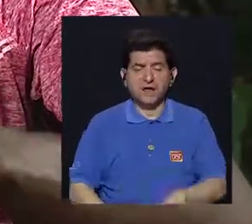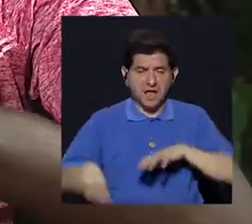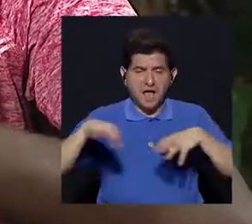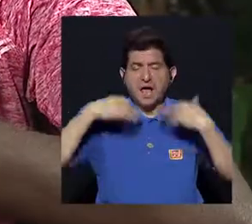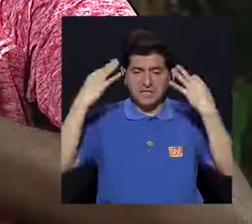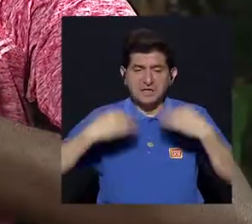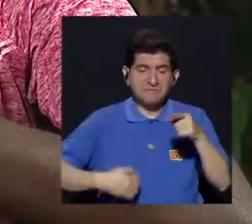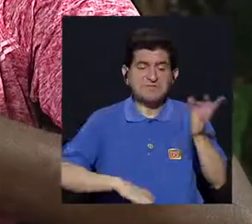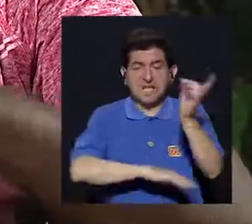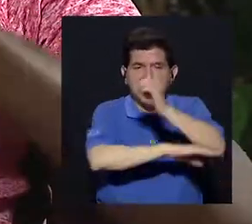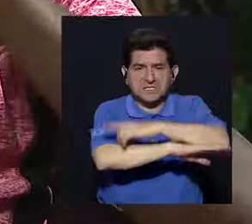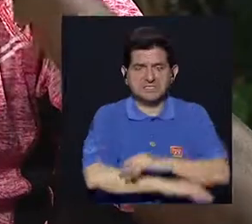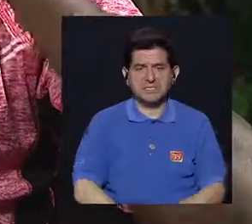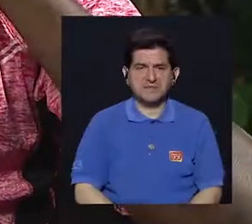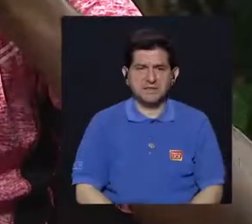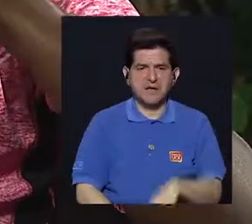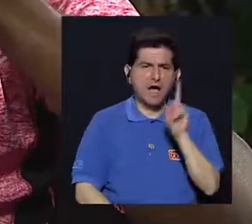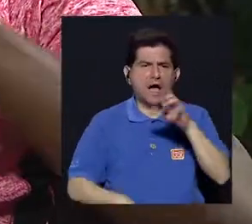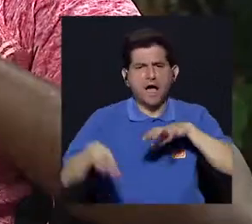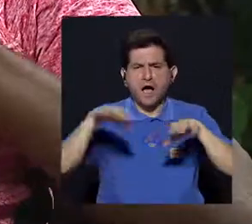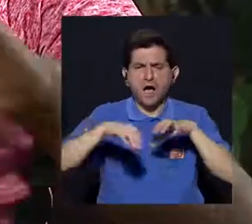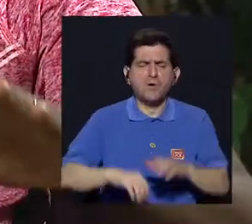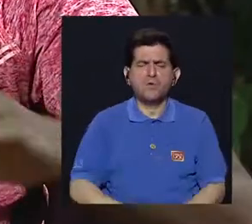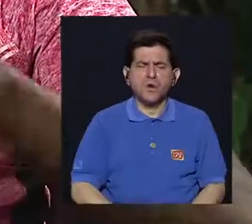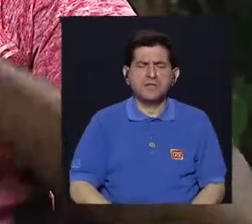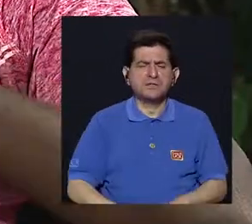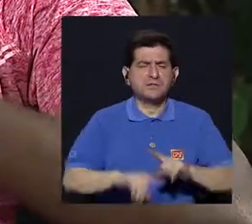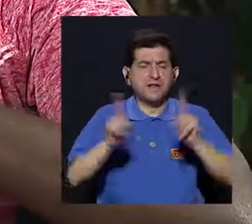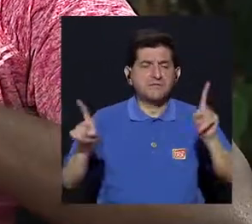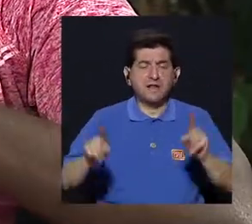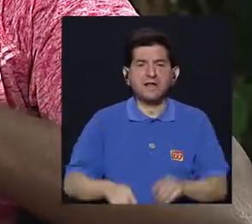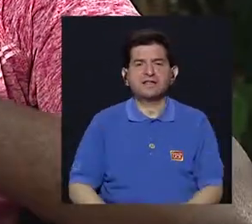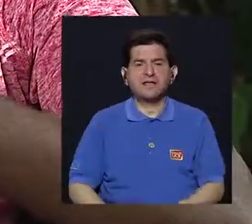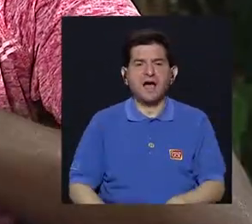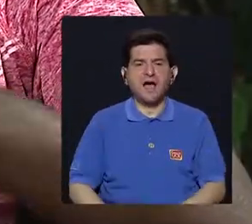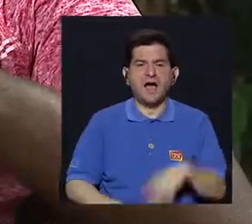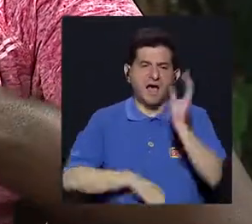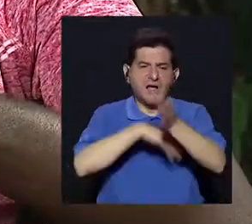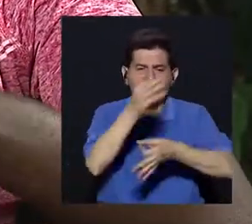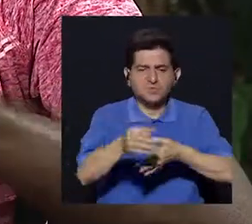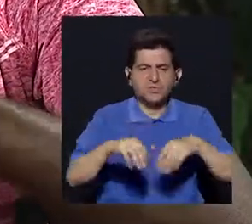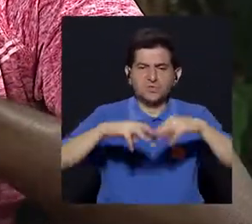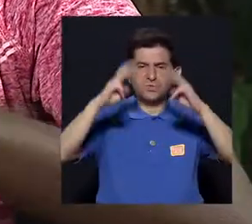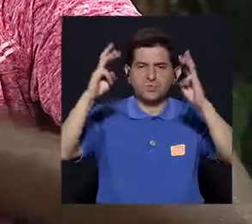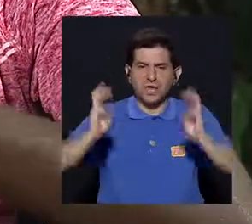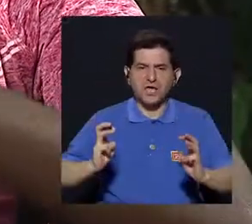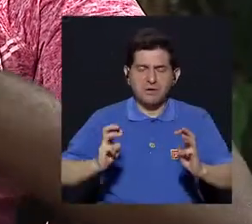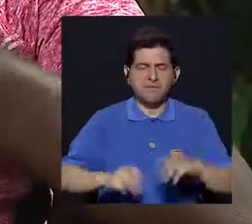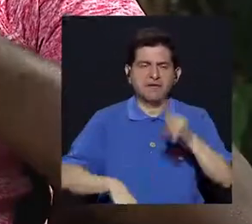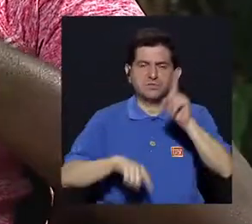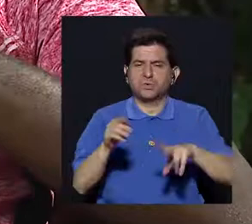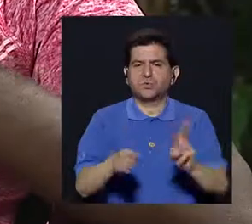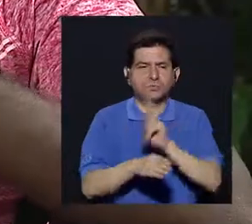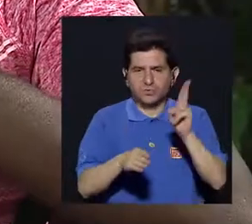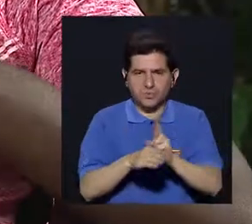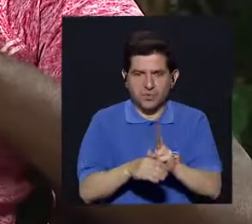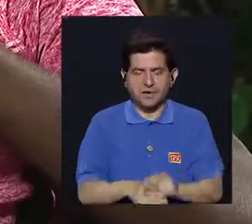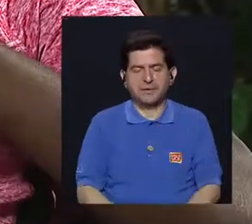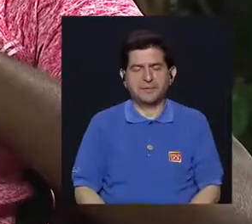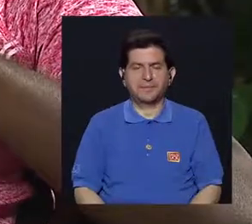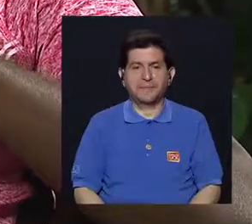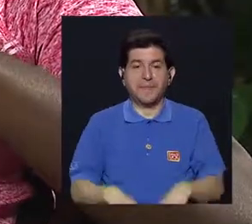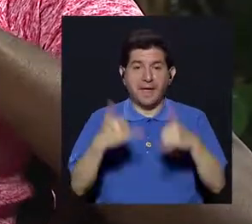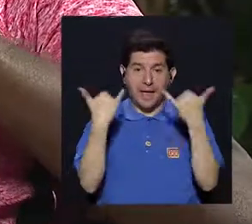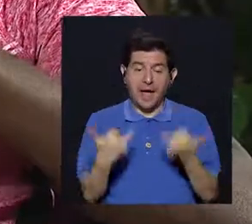actividad física ese día y ponen alguna actividad, entonces le quitan el gimnasio. Entonces esa clase la perdió. Entonces radica ahora